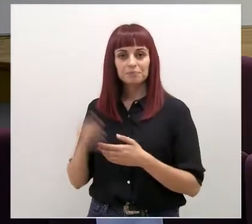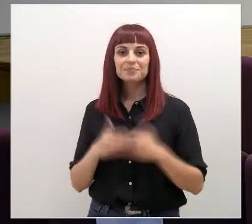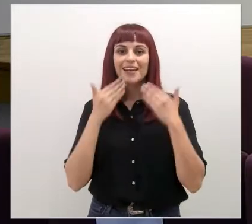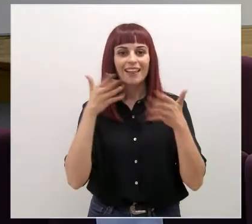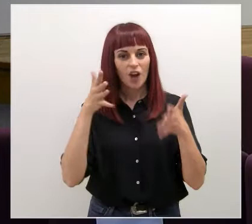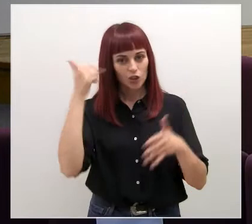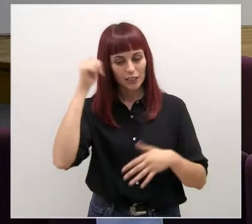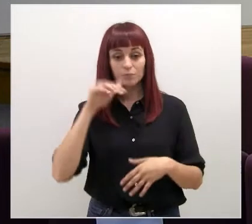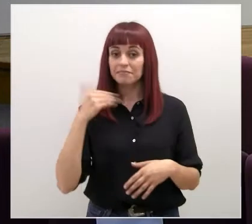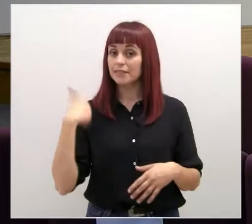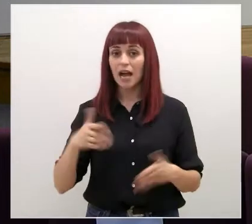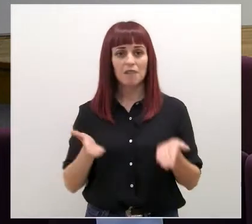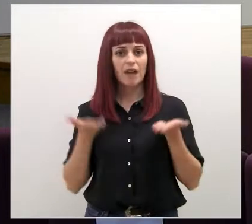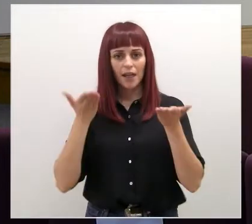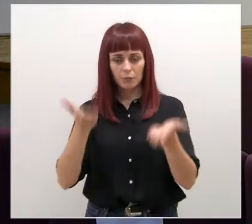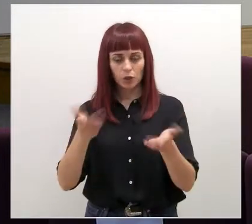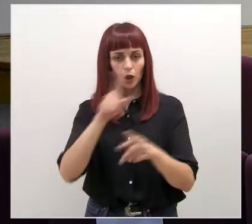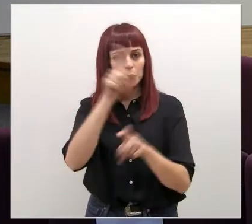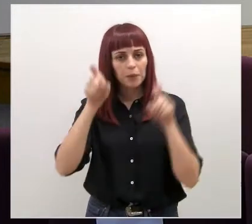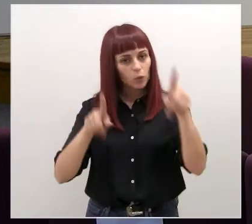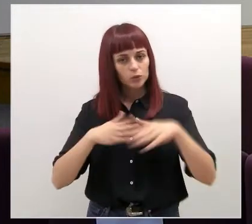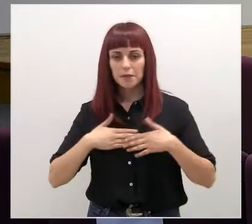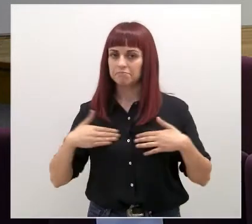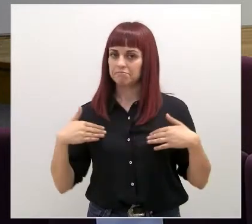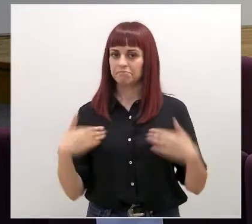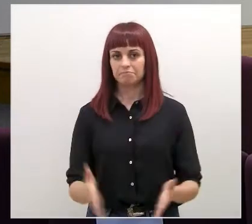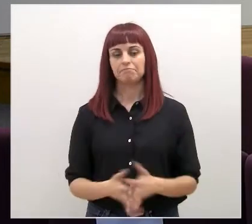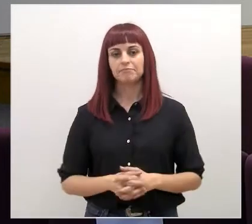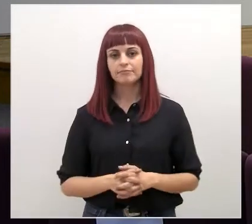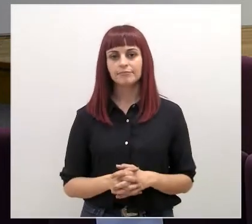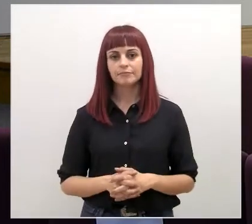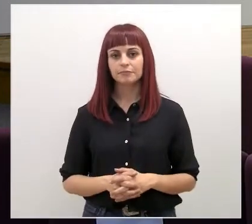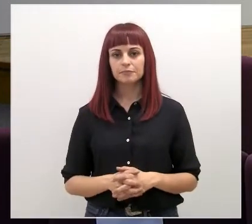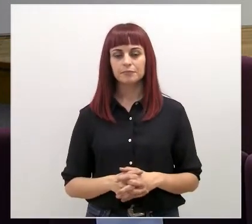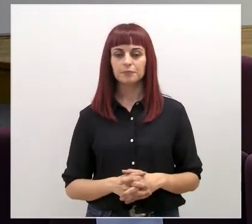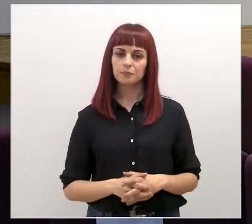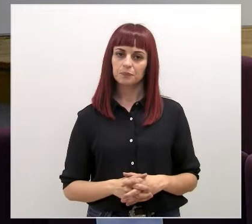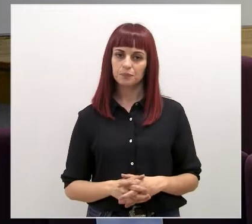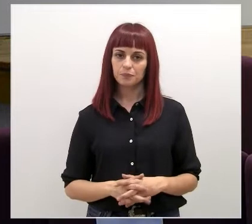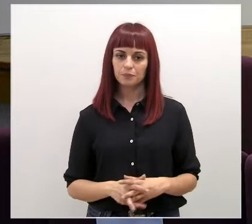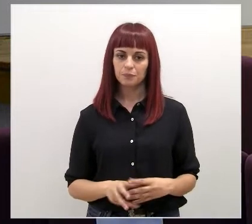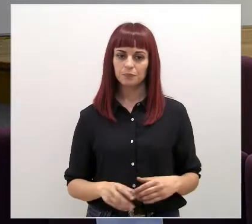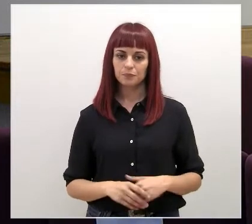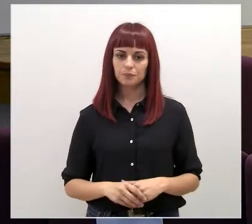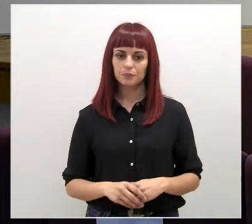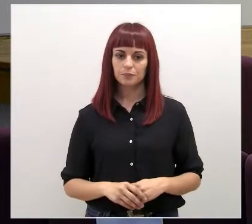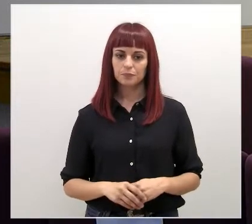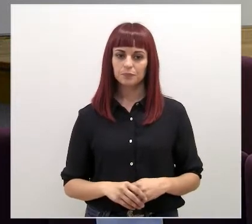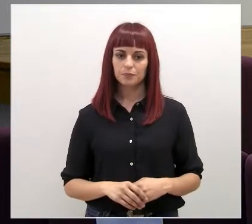consejero. Y ya quedamos a su disposición para cualquier tipo de pregunta que ustedes deseen realizar.